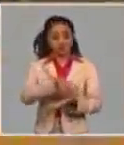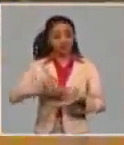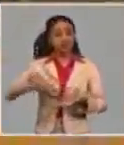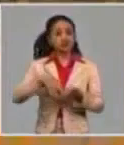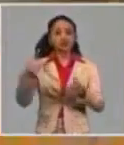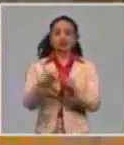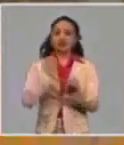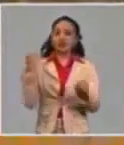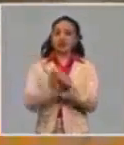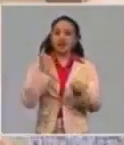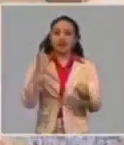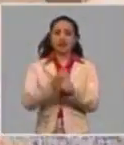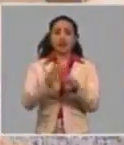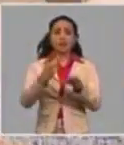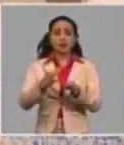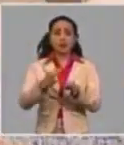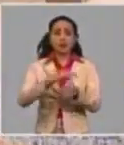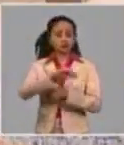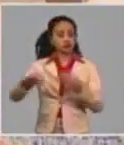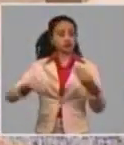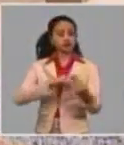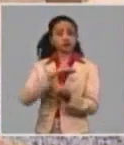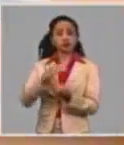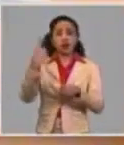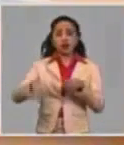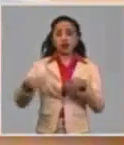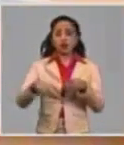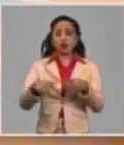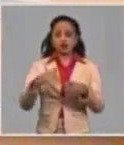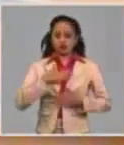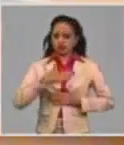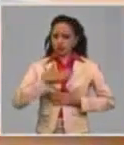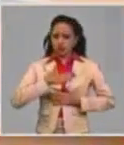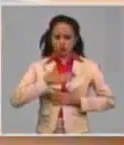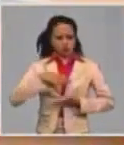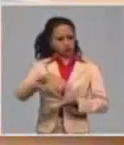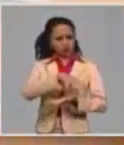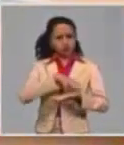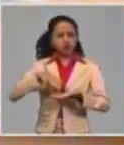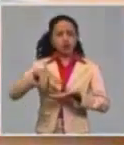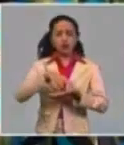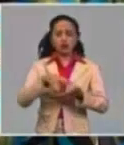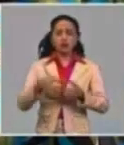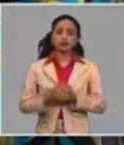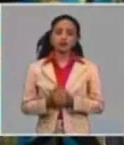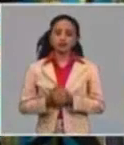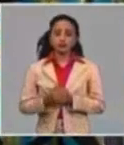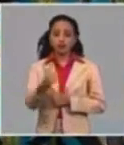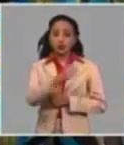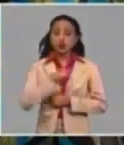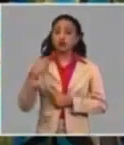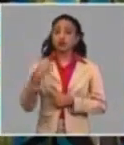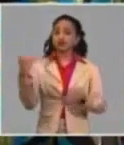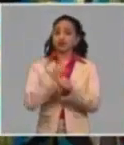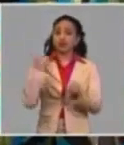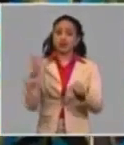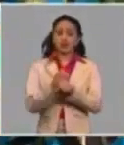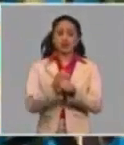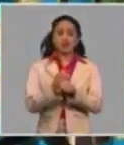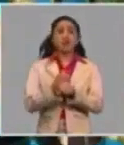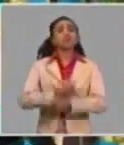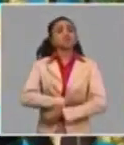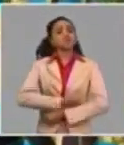la necesidad de sustituir los recursos que se obtienen por las importaciones. Y en este sentido hemos trabajado arduamente con